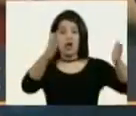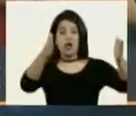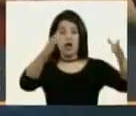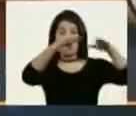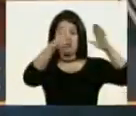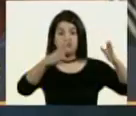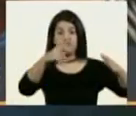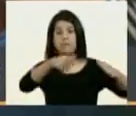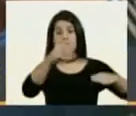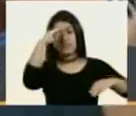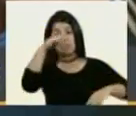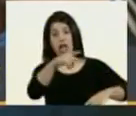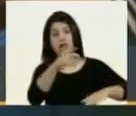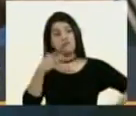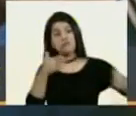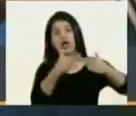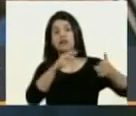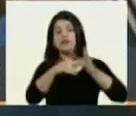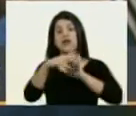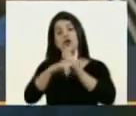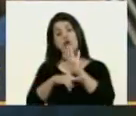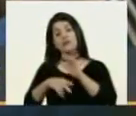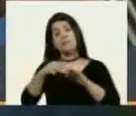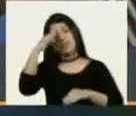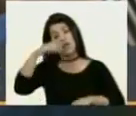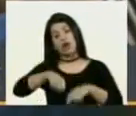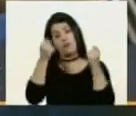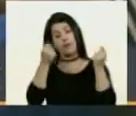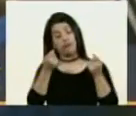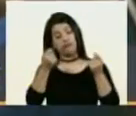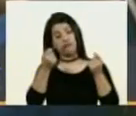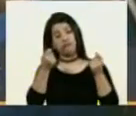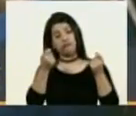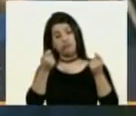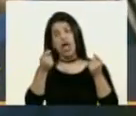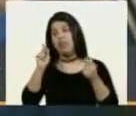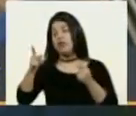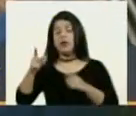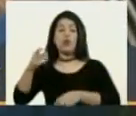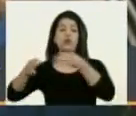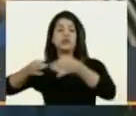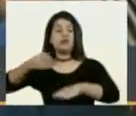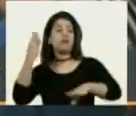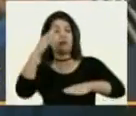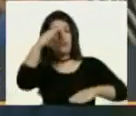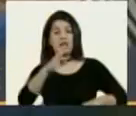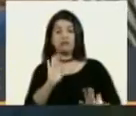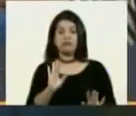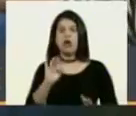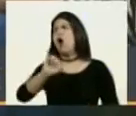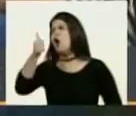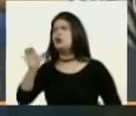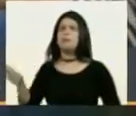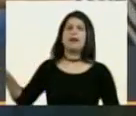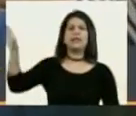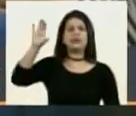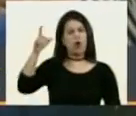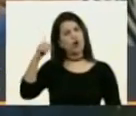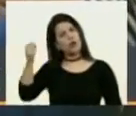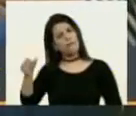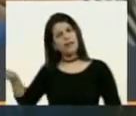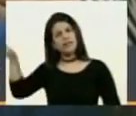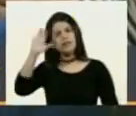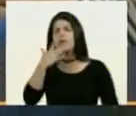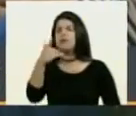una instalación militar está cometiendo delitos militares. Y la ley es muy severa. En ninguna parte del mundo aceptan que ataquen una instalación